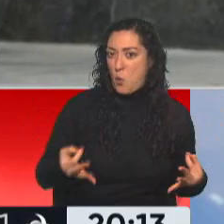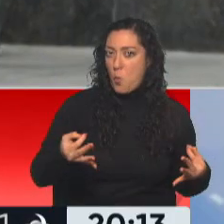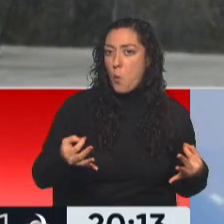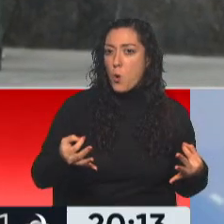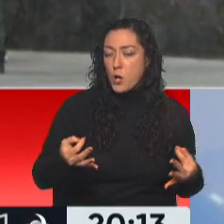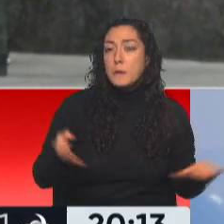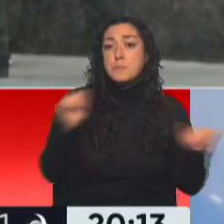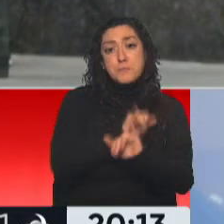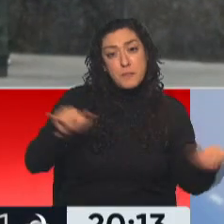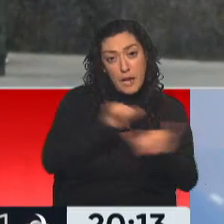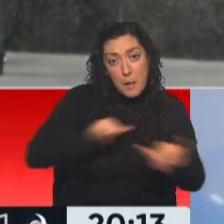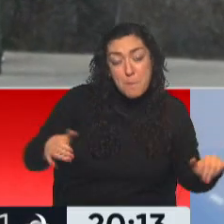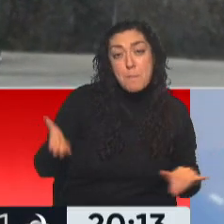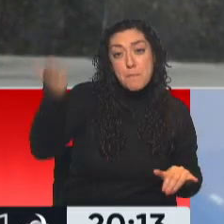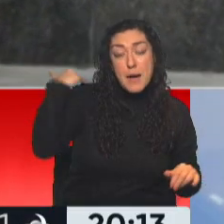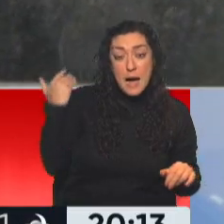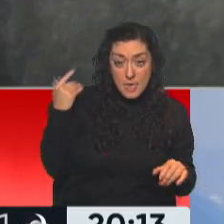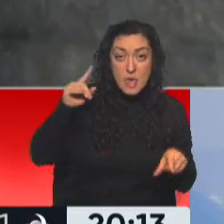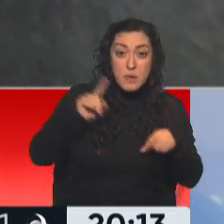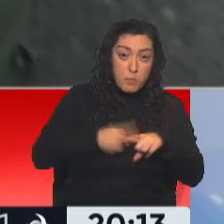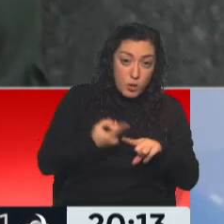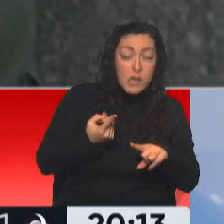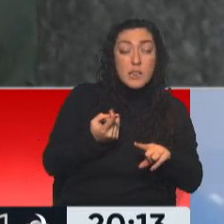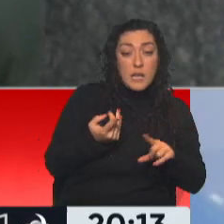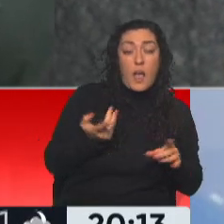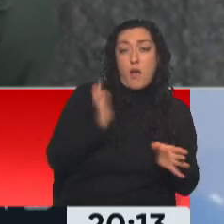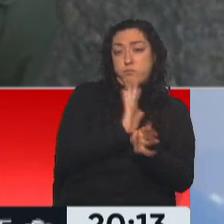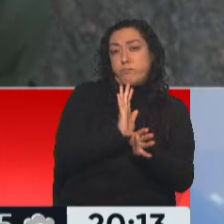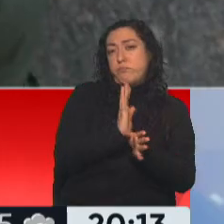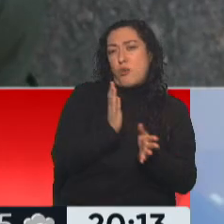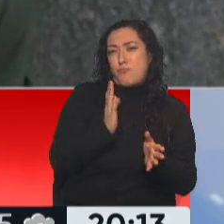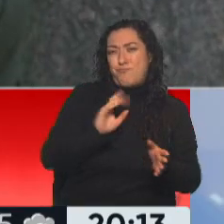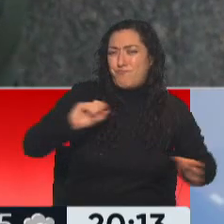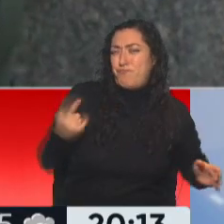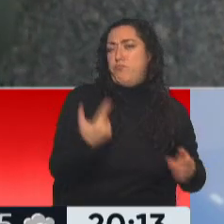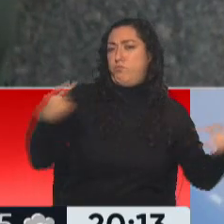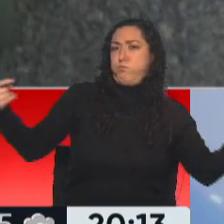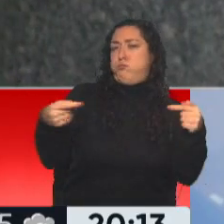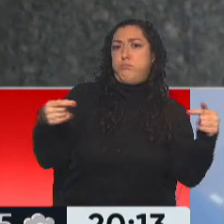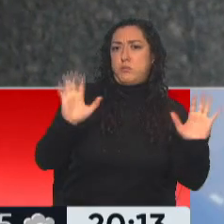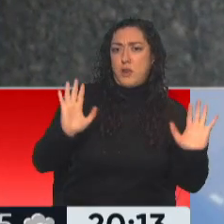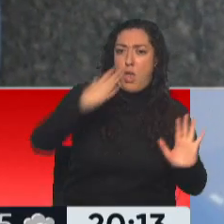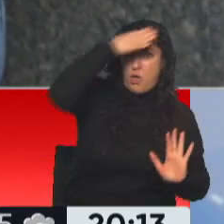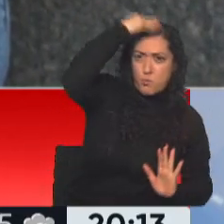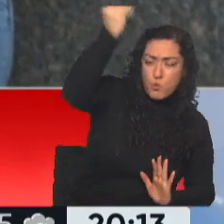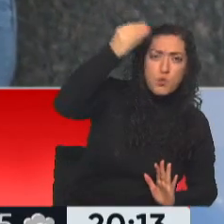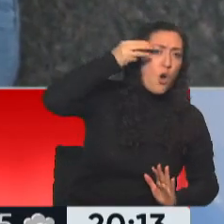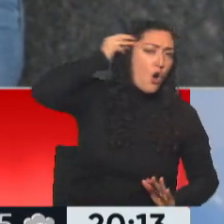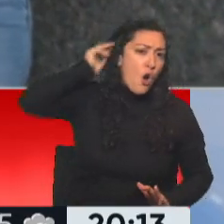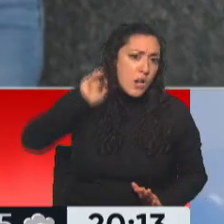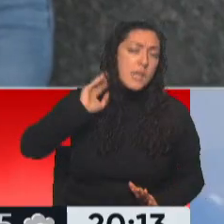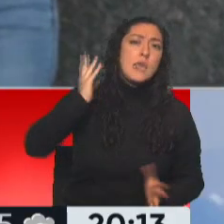La campaña fue una campaña de un contraste brutal. Por un lado, Edmundo González, María Corina